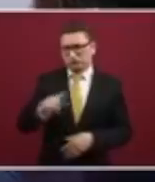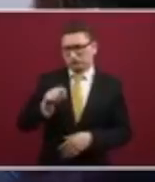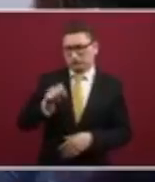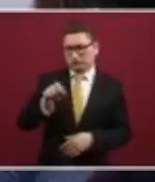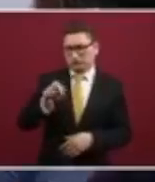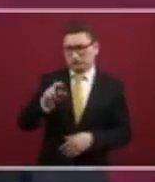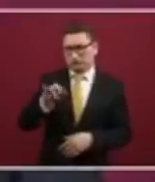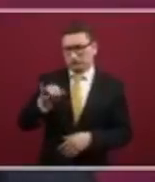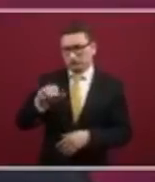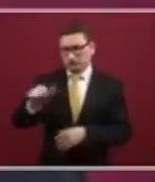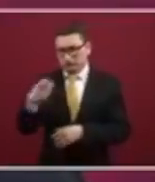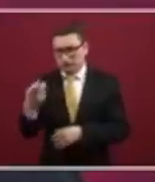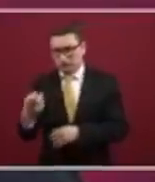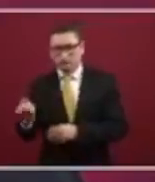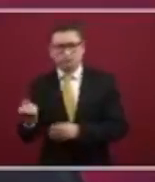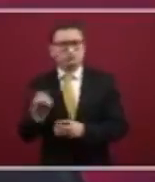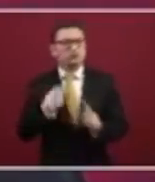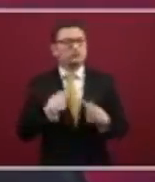a la gente,